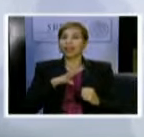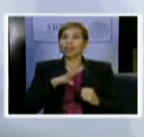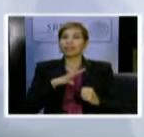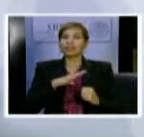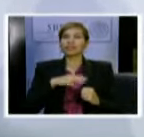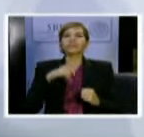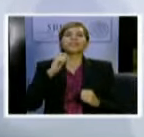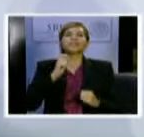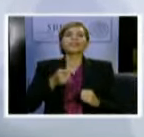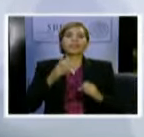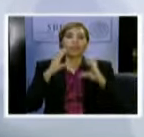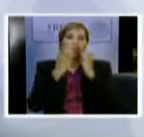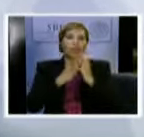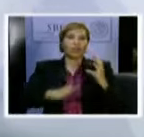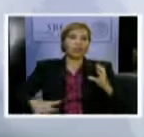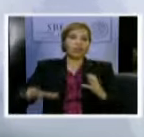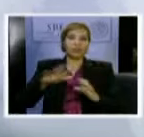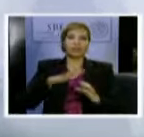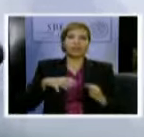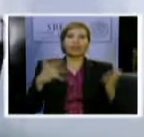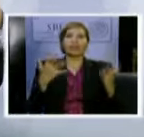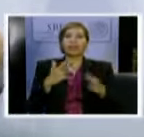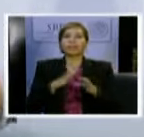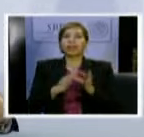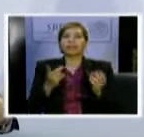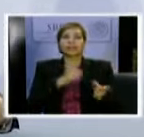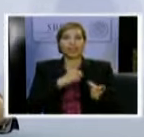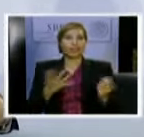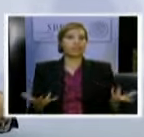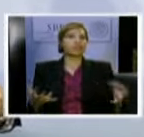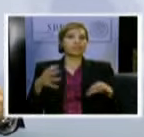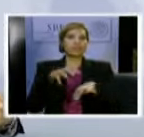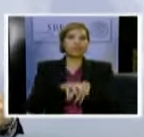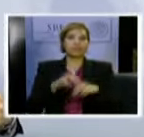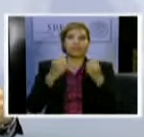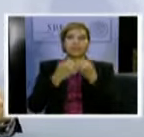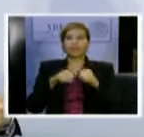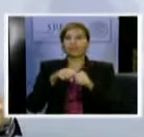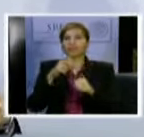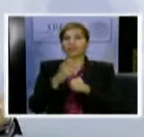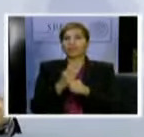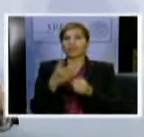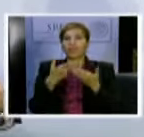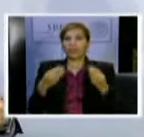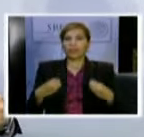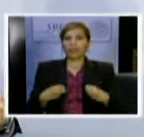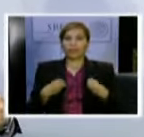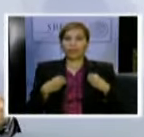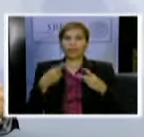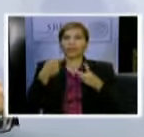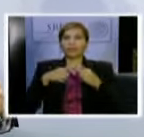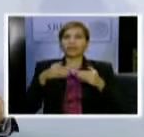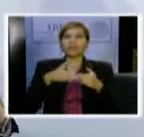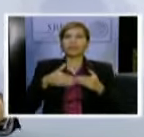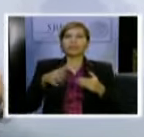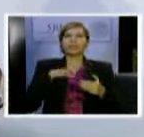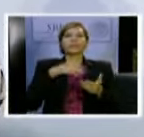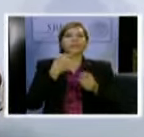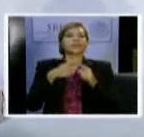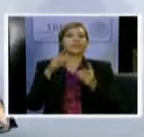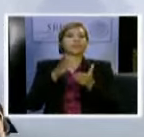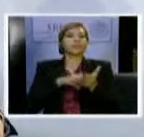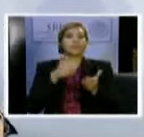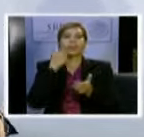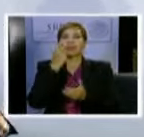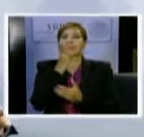de nuestra comunidad, haciendo que se integren a la sociedad en la que viven, partiendo de los documentos. Pero